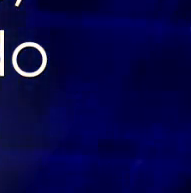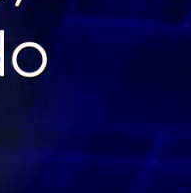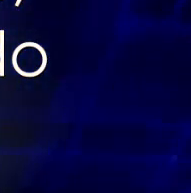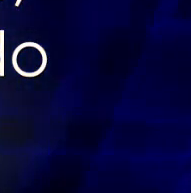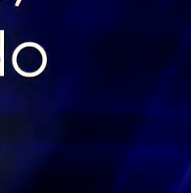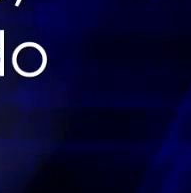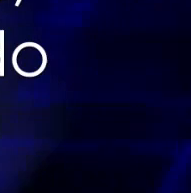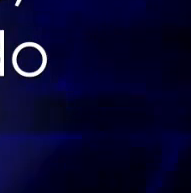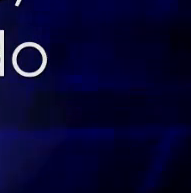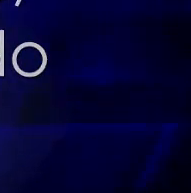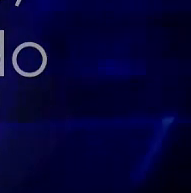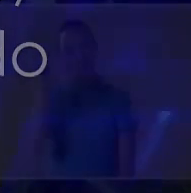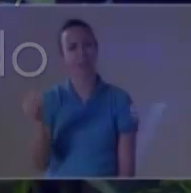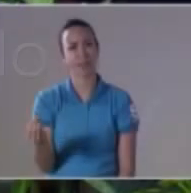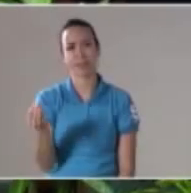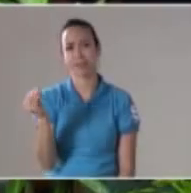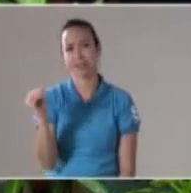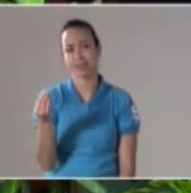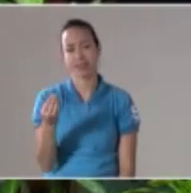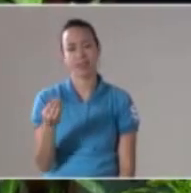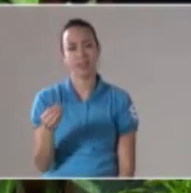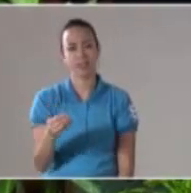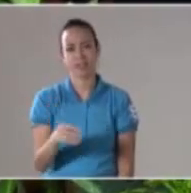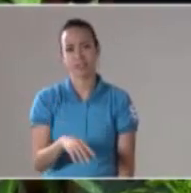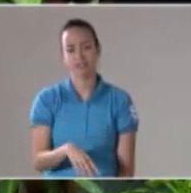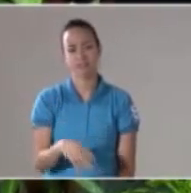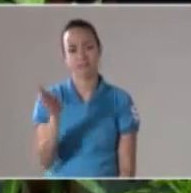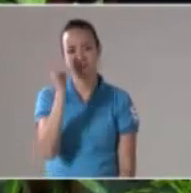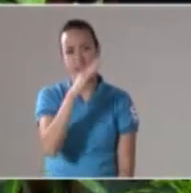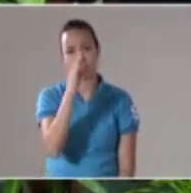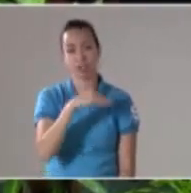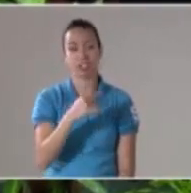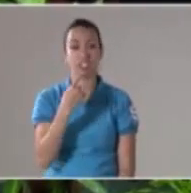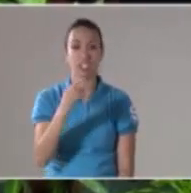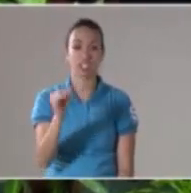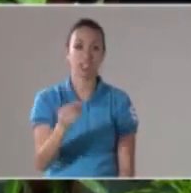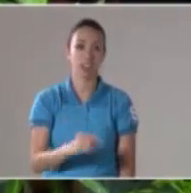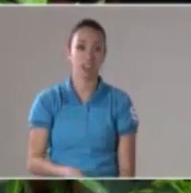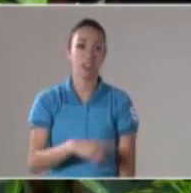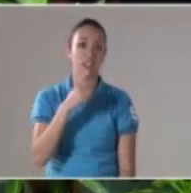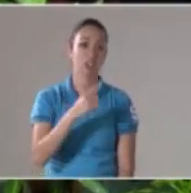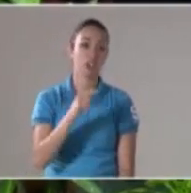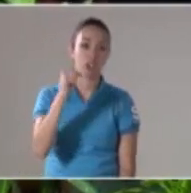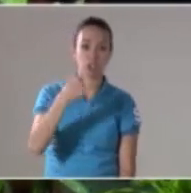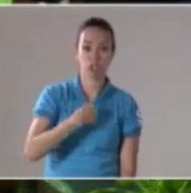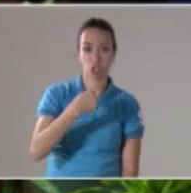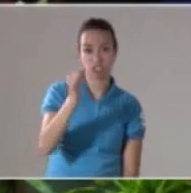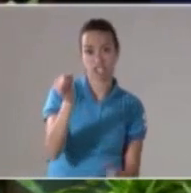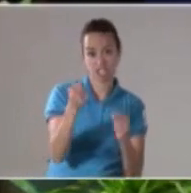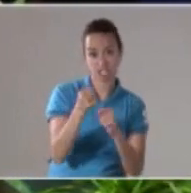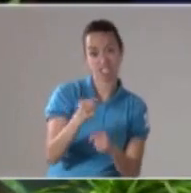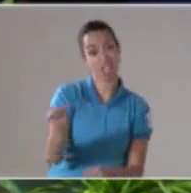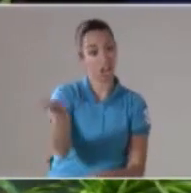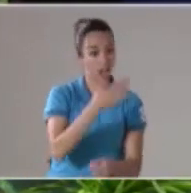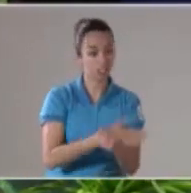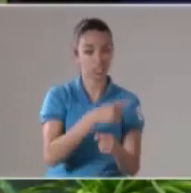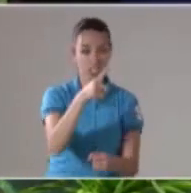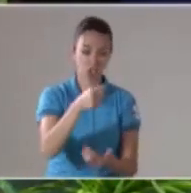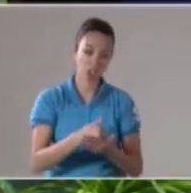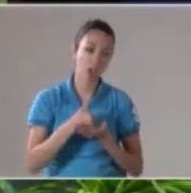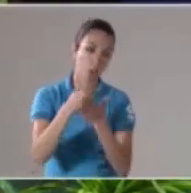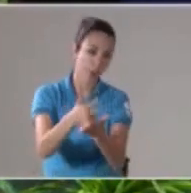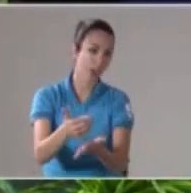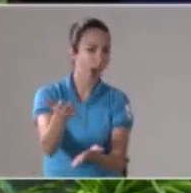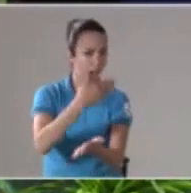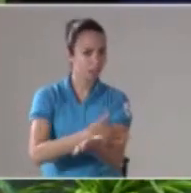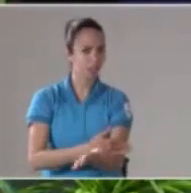Ala, porque qué feo después tener que echárselo en cara al cuate, ¿va? Sí, por no ver que cuando usted estaba